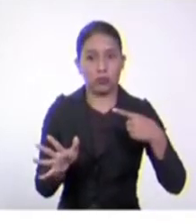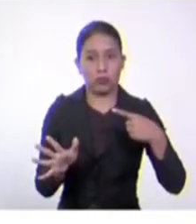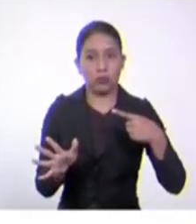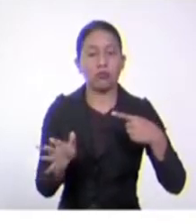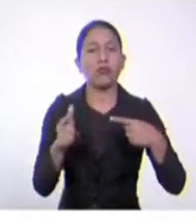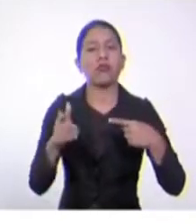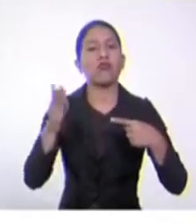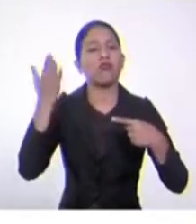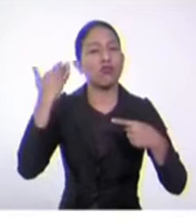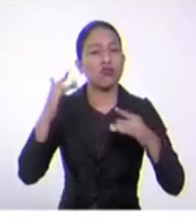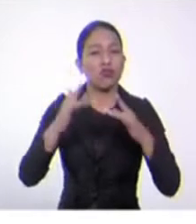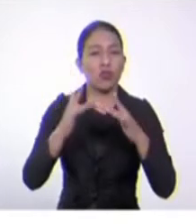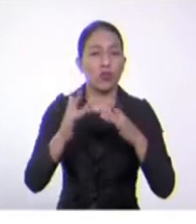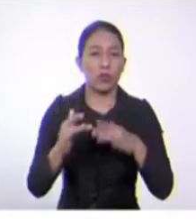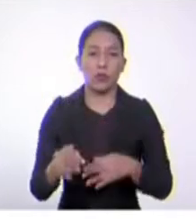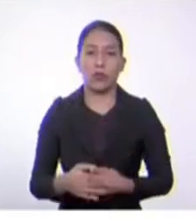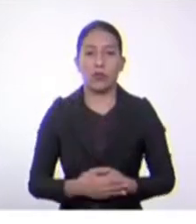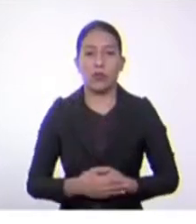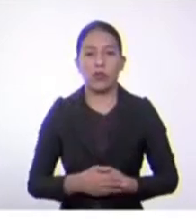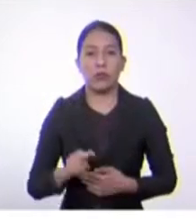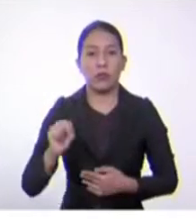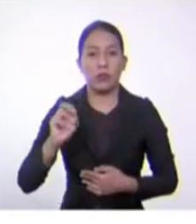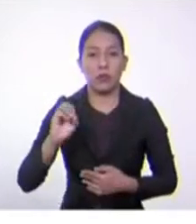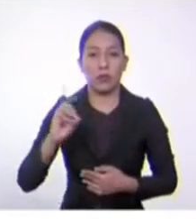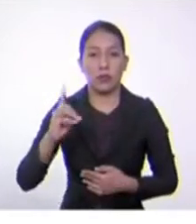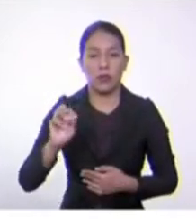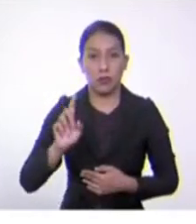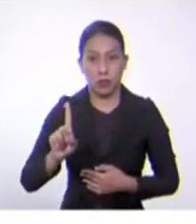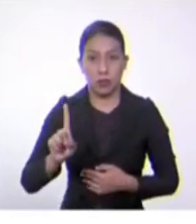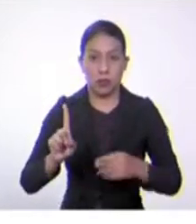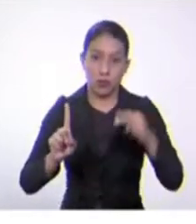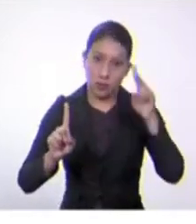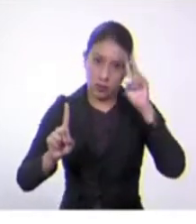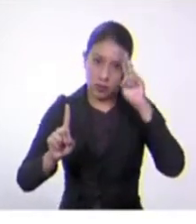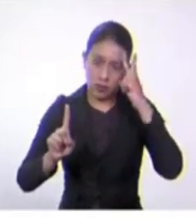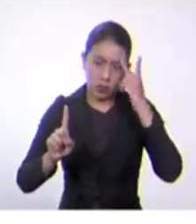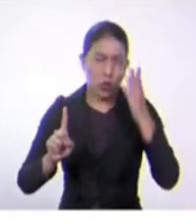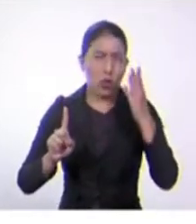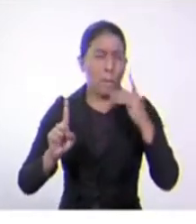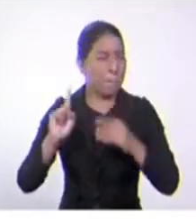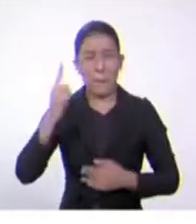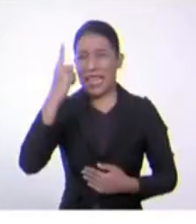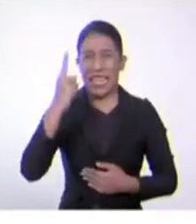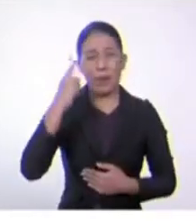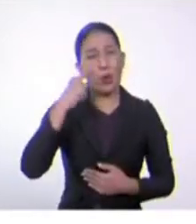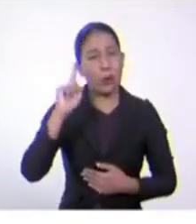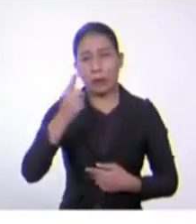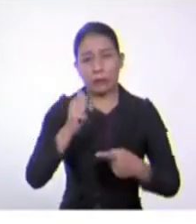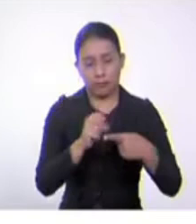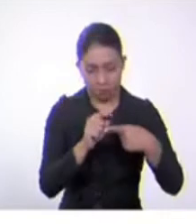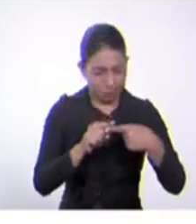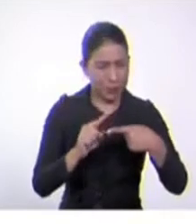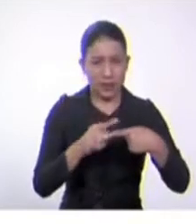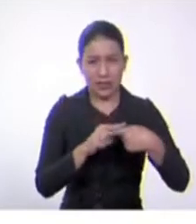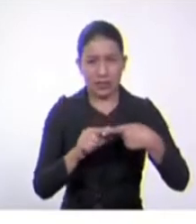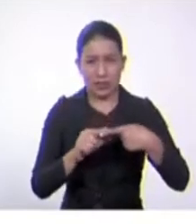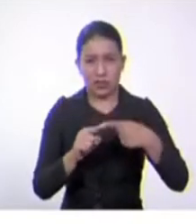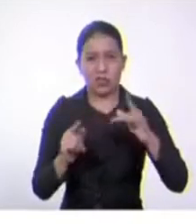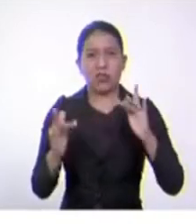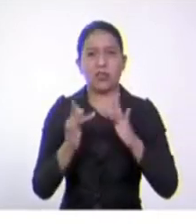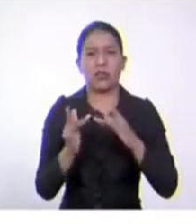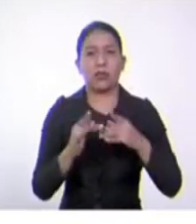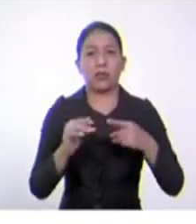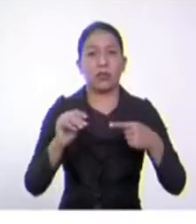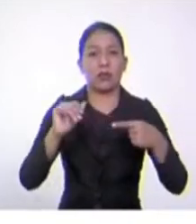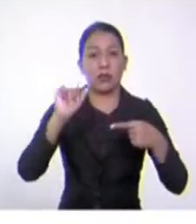ancestro común. El nodo 1 representa al ancestro común que hay entre el taxón A y el taxón